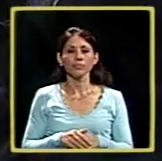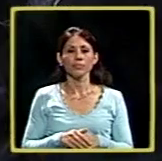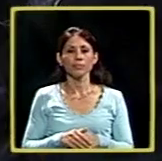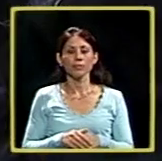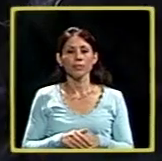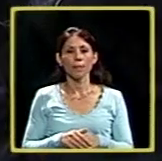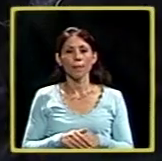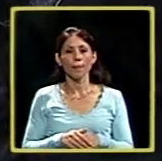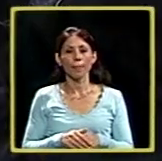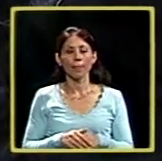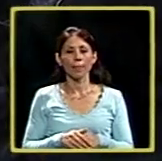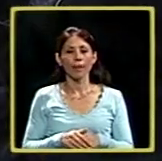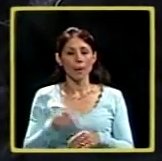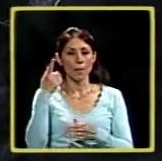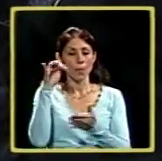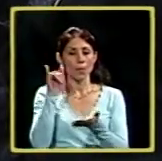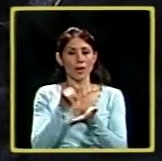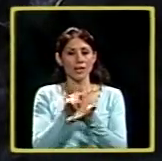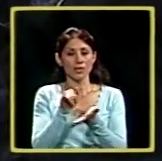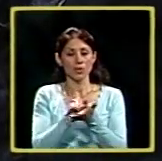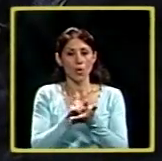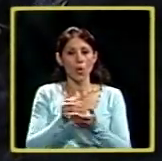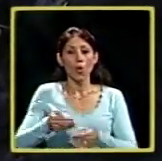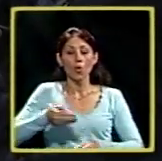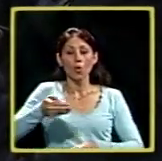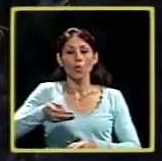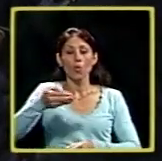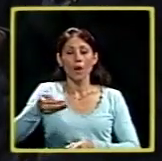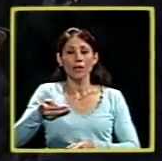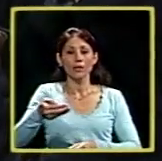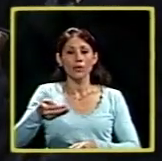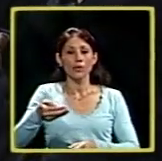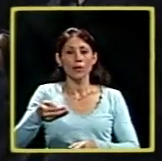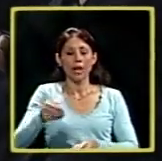batalla. Por eso es que cuando viene,